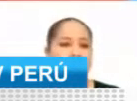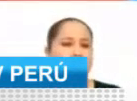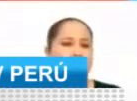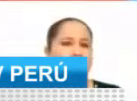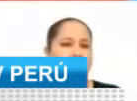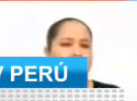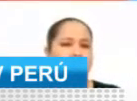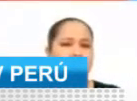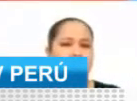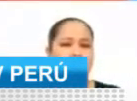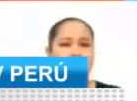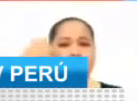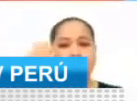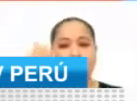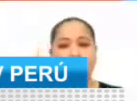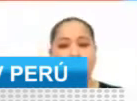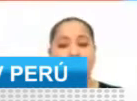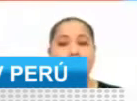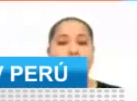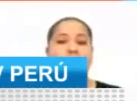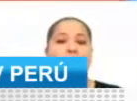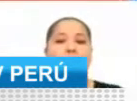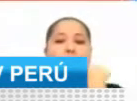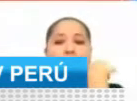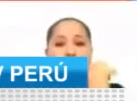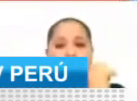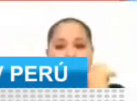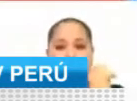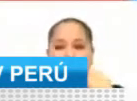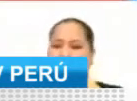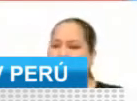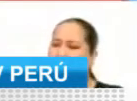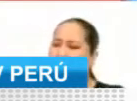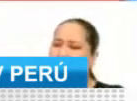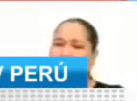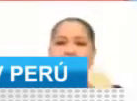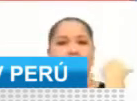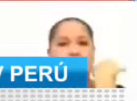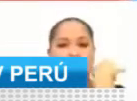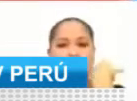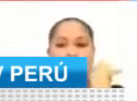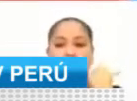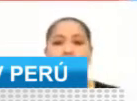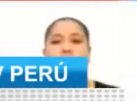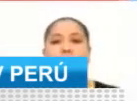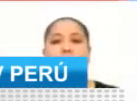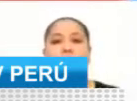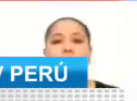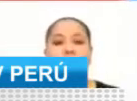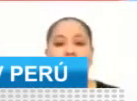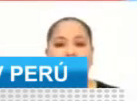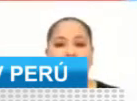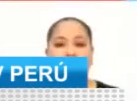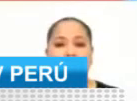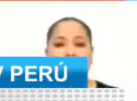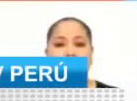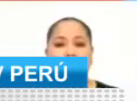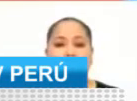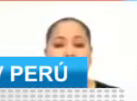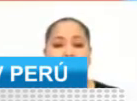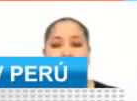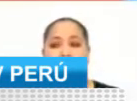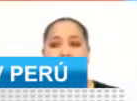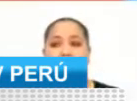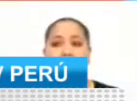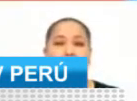situación económica de pobreza y extrema pobreza, que va a tener